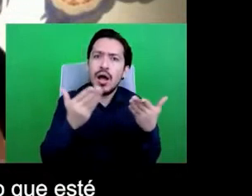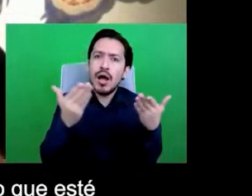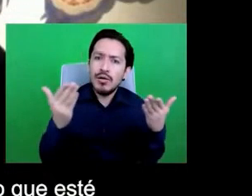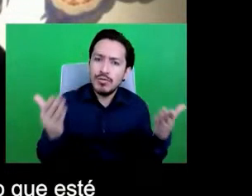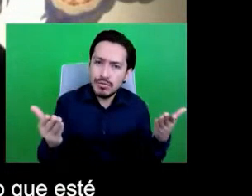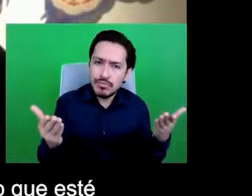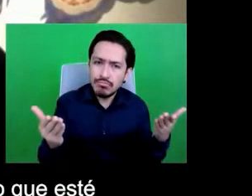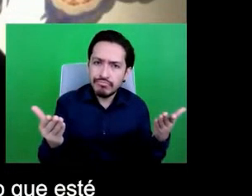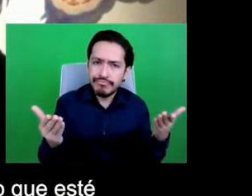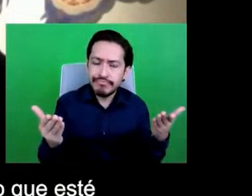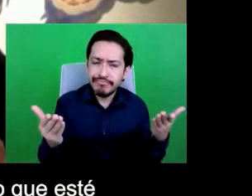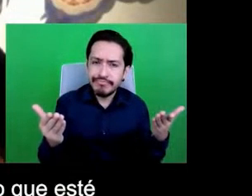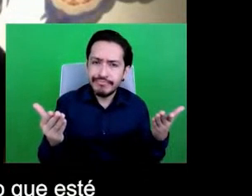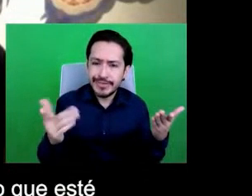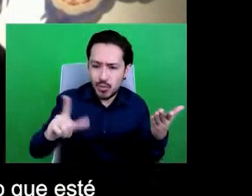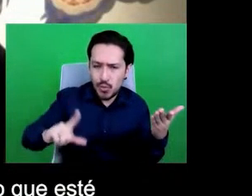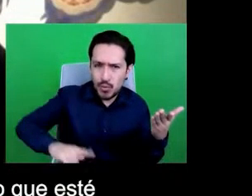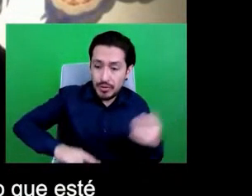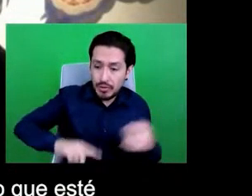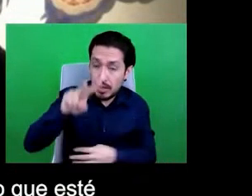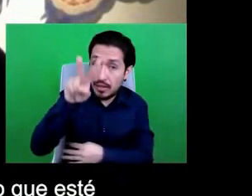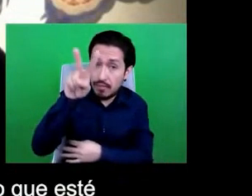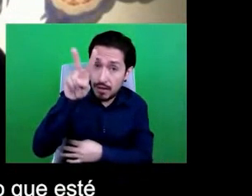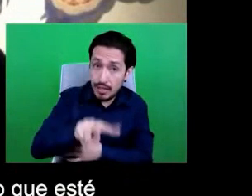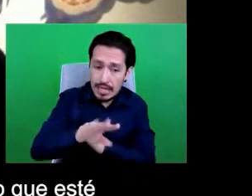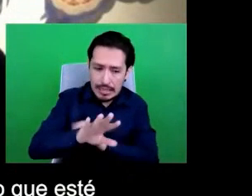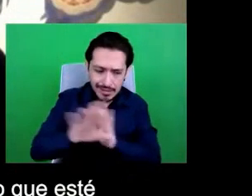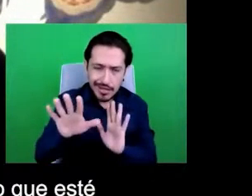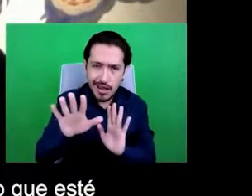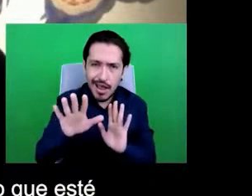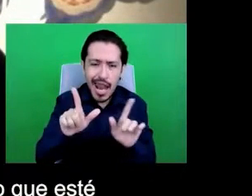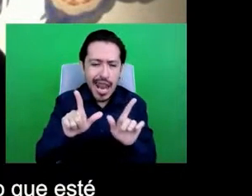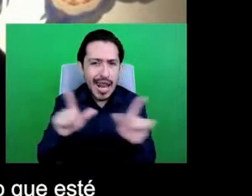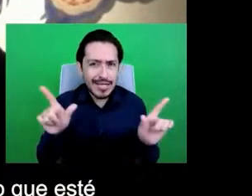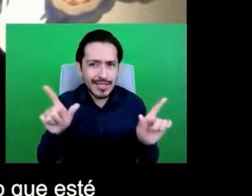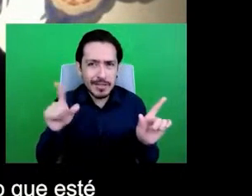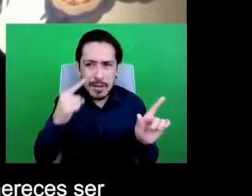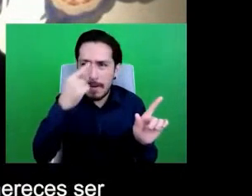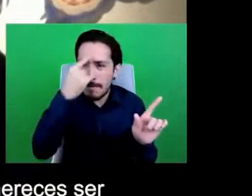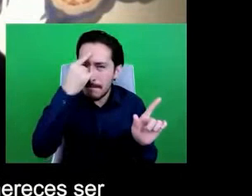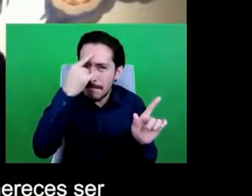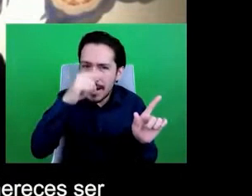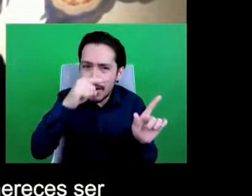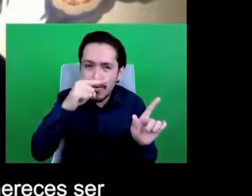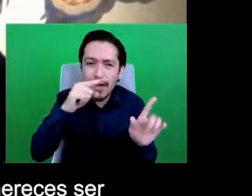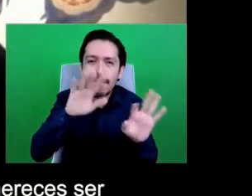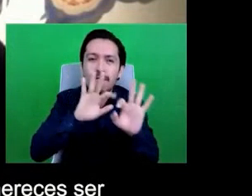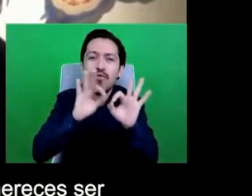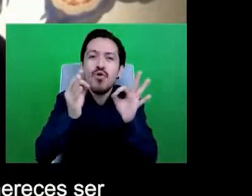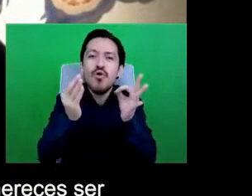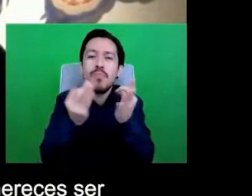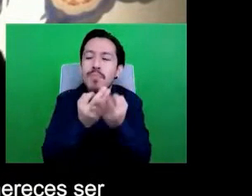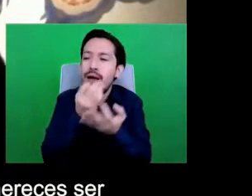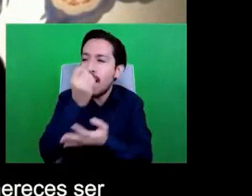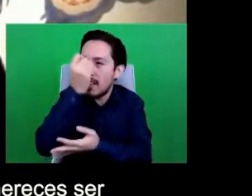que cualquier gobierno que esté preparado para poder verlo de una forma más innovadora, más desde la